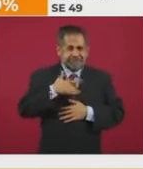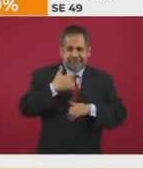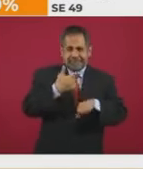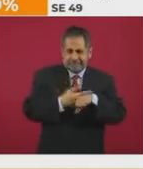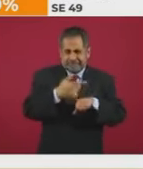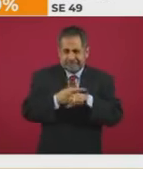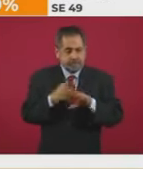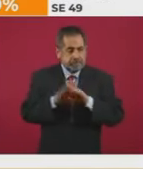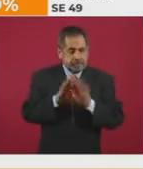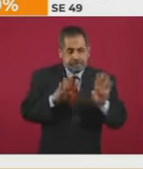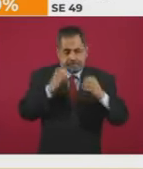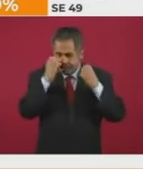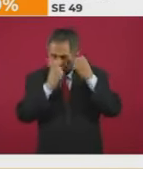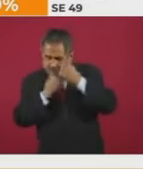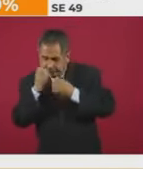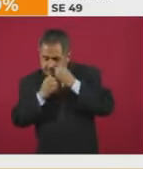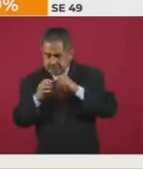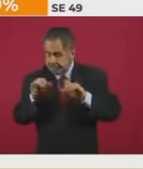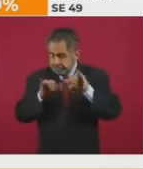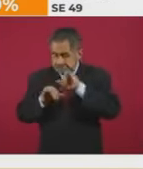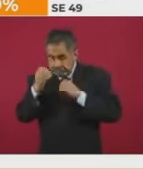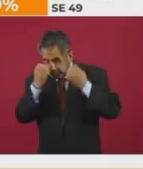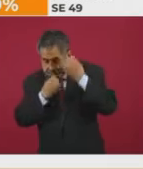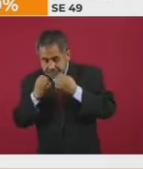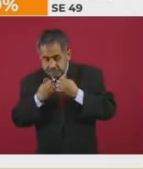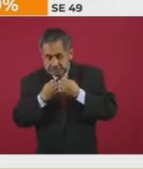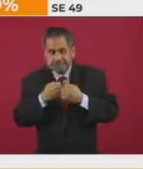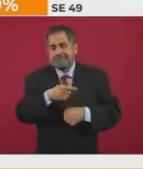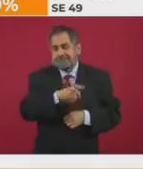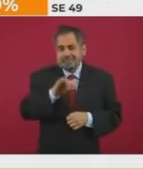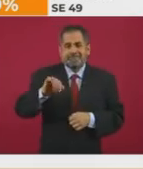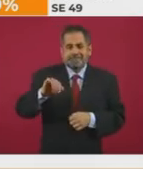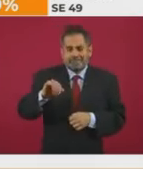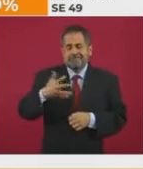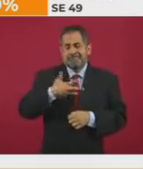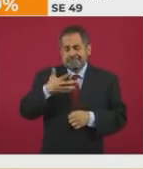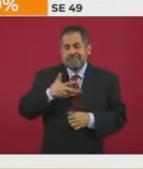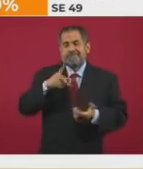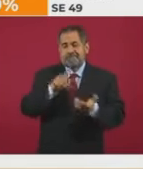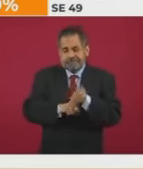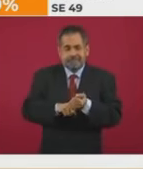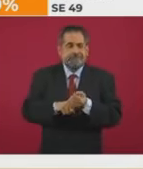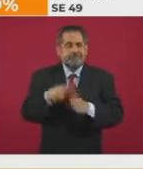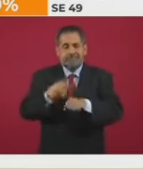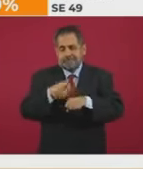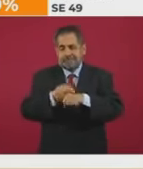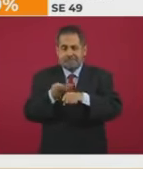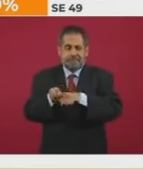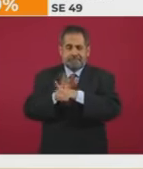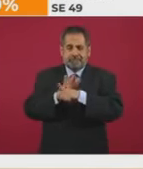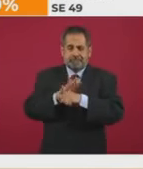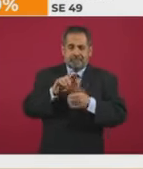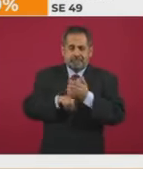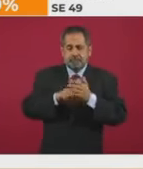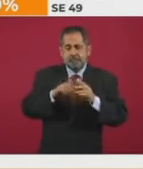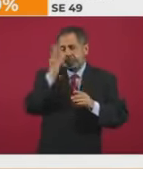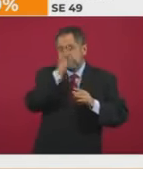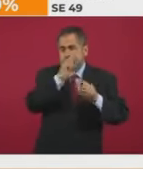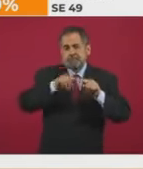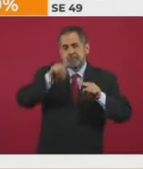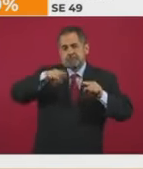las respectivas pruebas de laboratorio, resultan positivas al virus SARS-CoV-2. Esto ha estado fluctuando